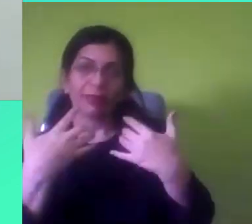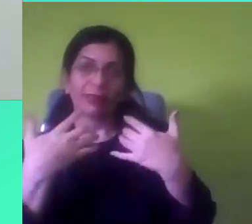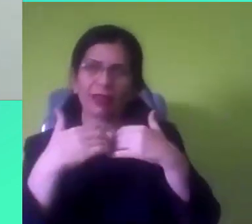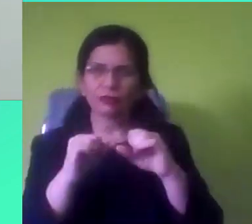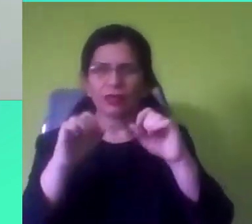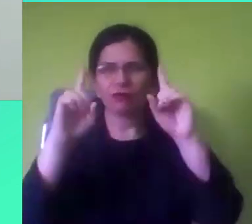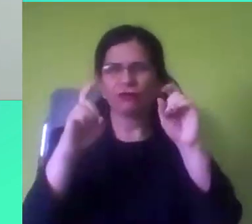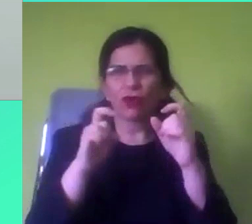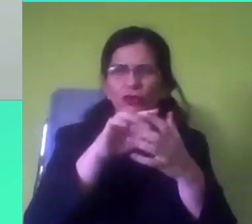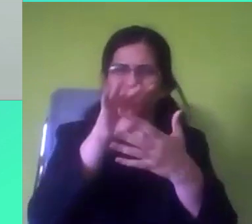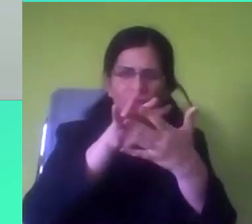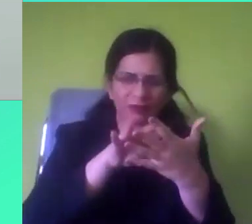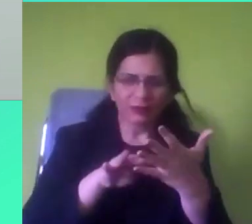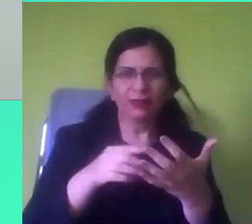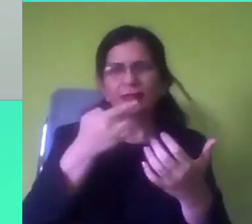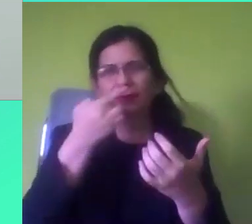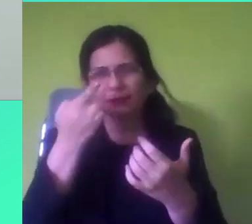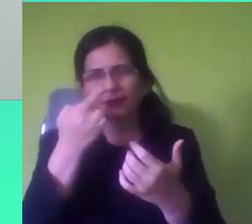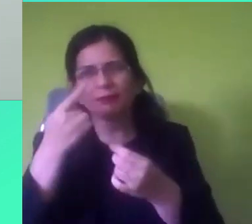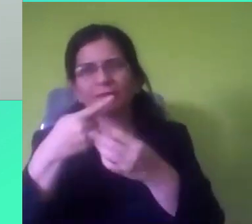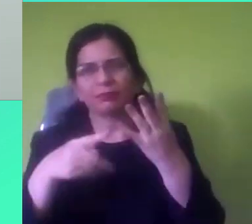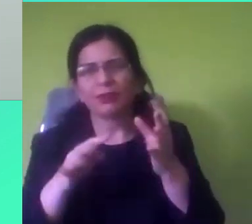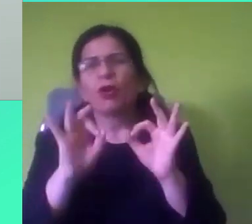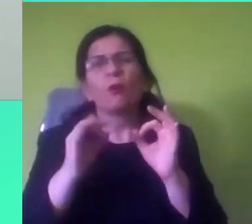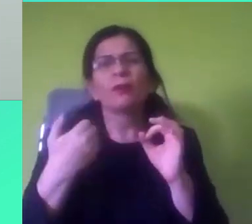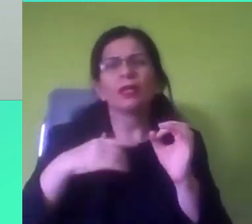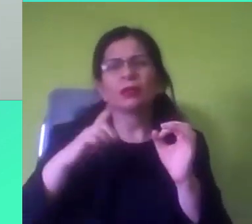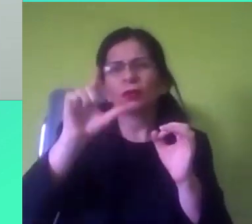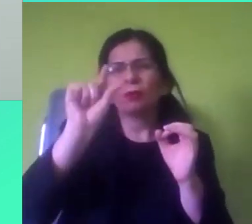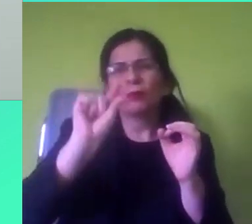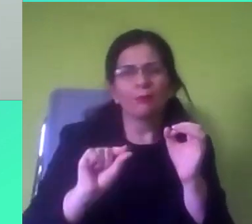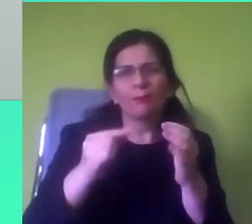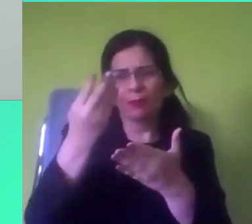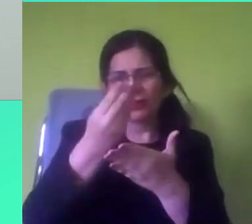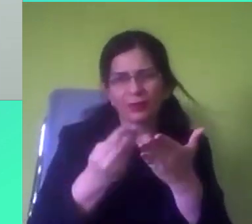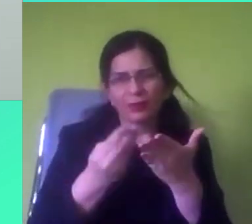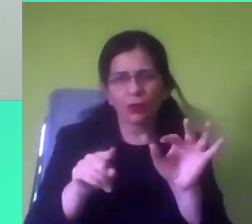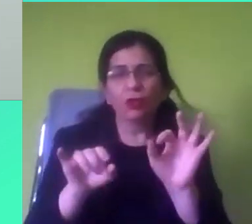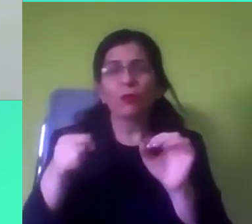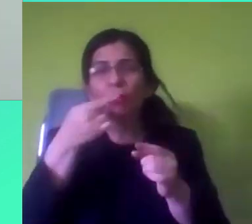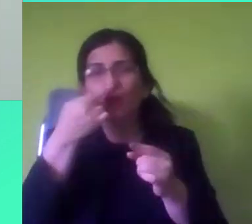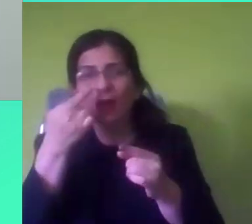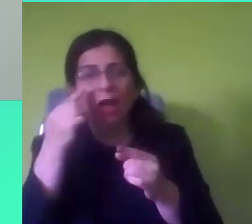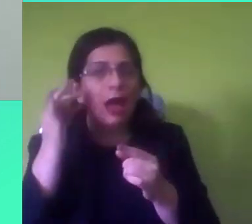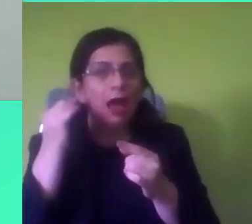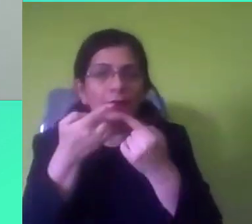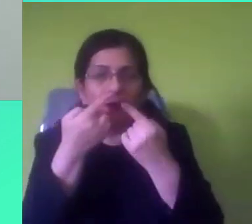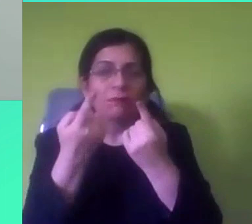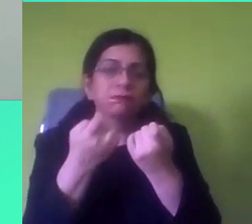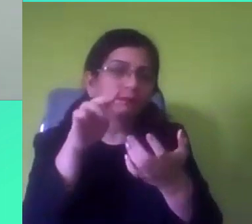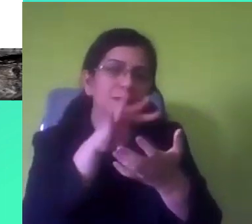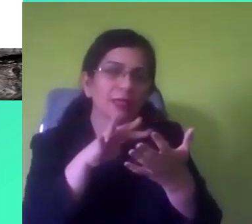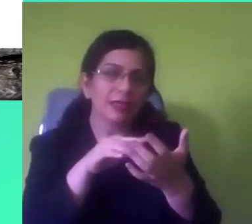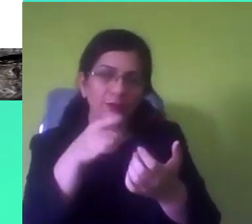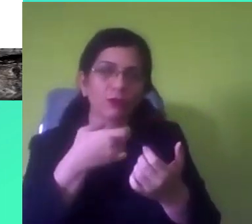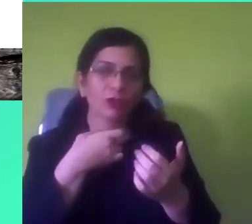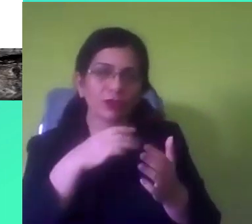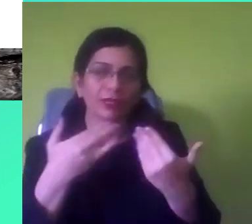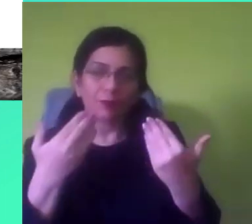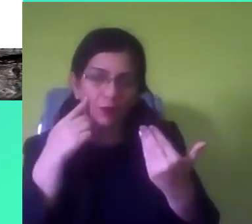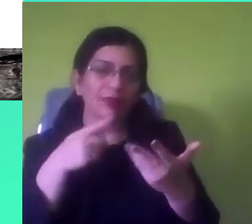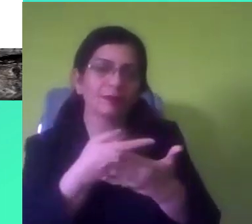los archivos vectoriales, informes en PDF y todos los mapas para poder consultar y tener toda la información que